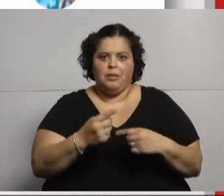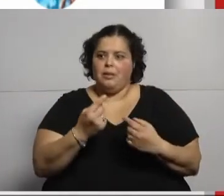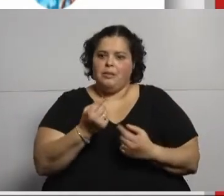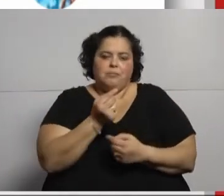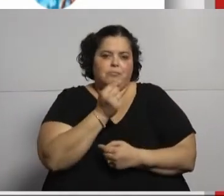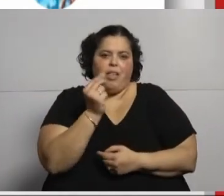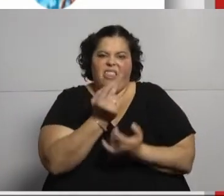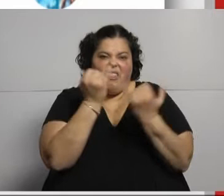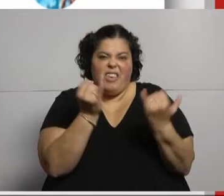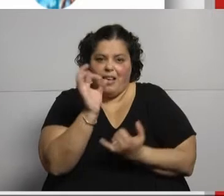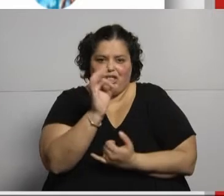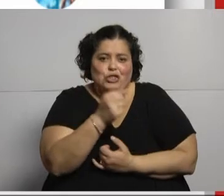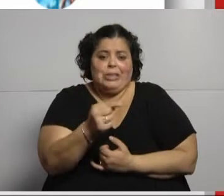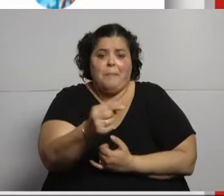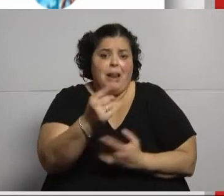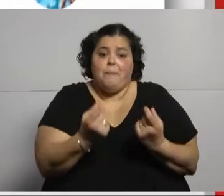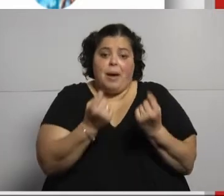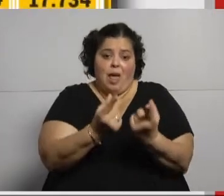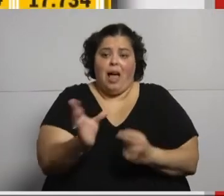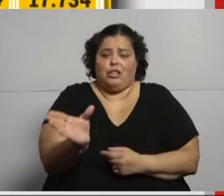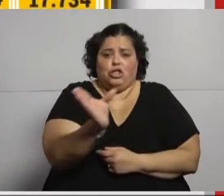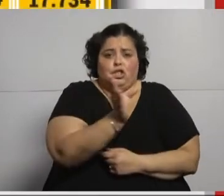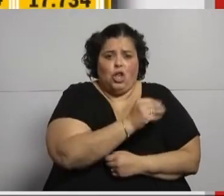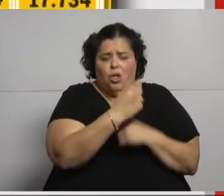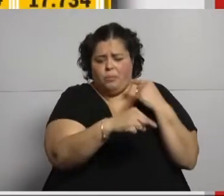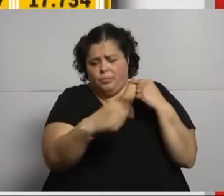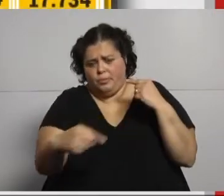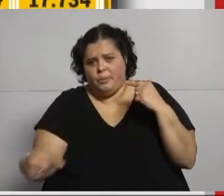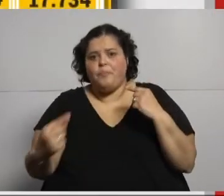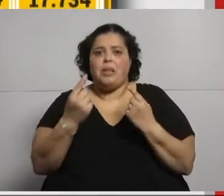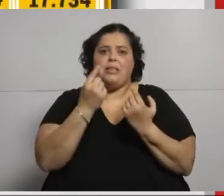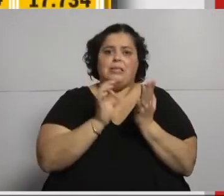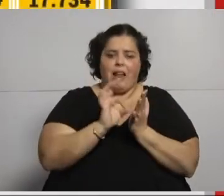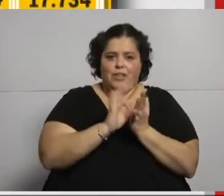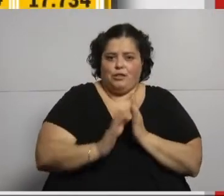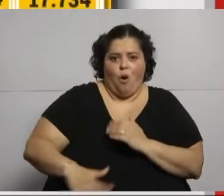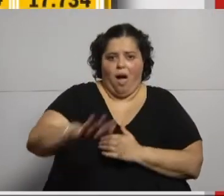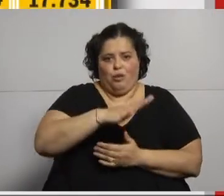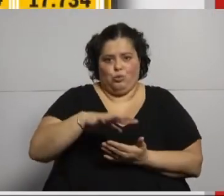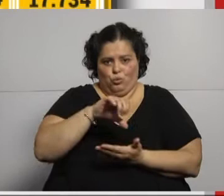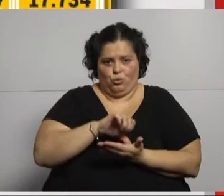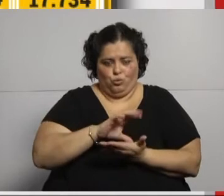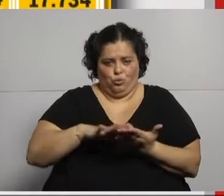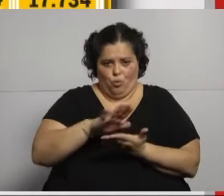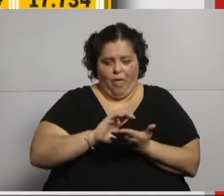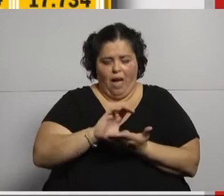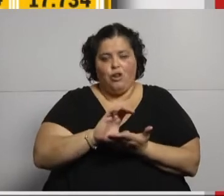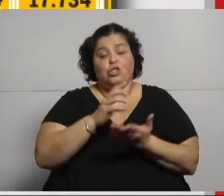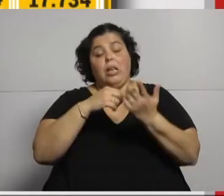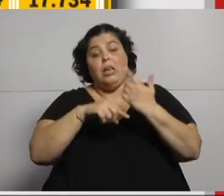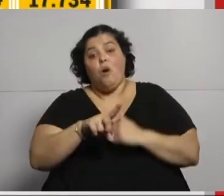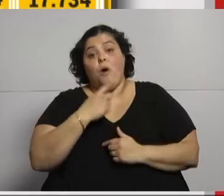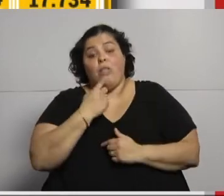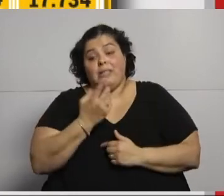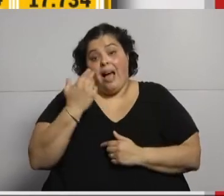semanas para poder brindar toda esta gama de servicios a los ciudadanos. Y finalmente, como decía antes, el Centro de Contacto